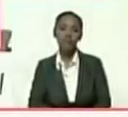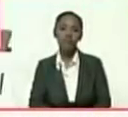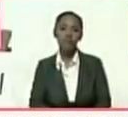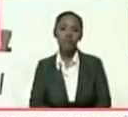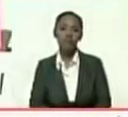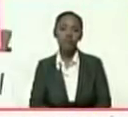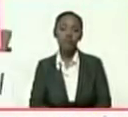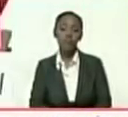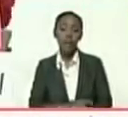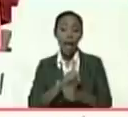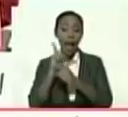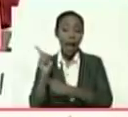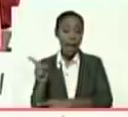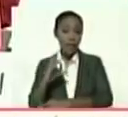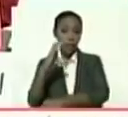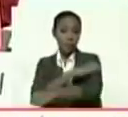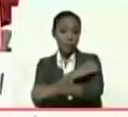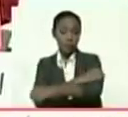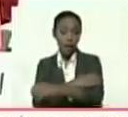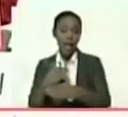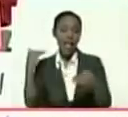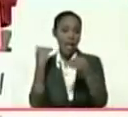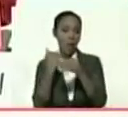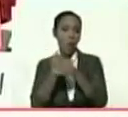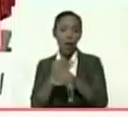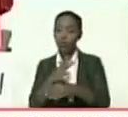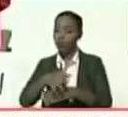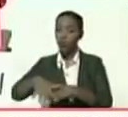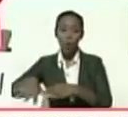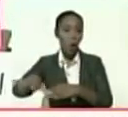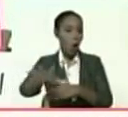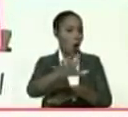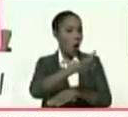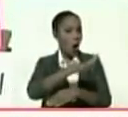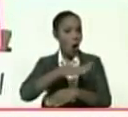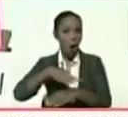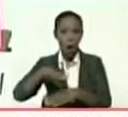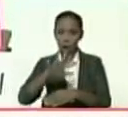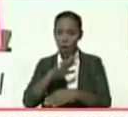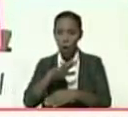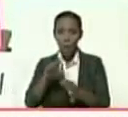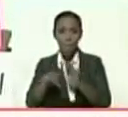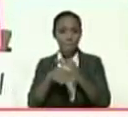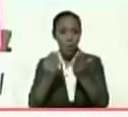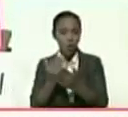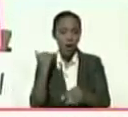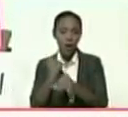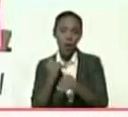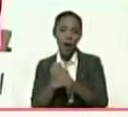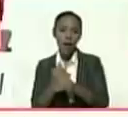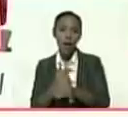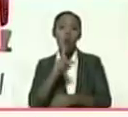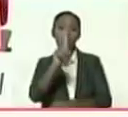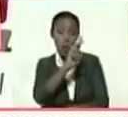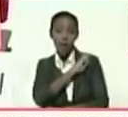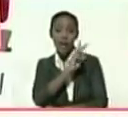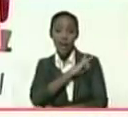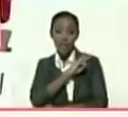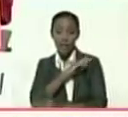Esa derecha es exactamente igual en todas partes. Tiene el mismo jefe que les exige mucho y tienen que